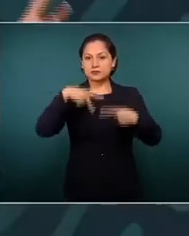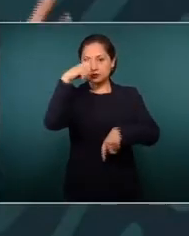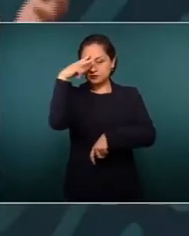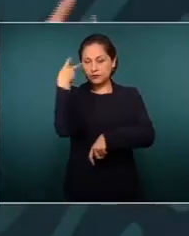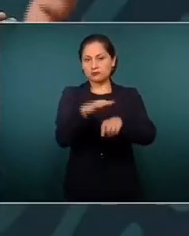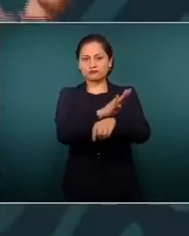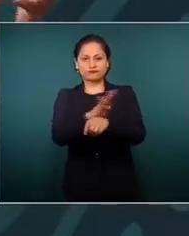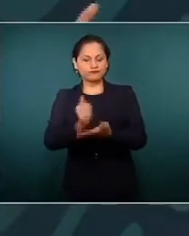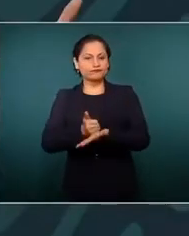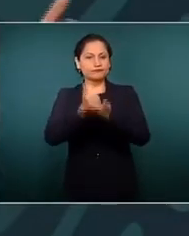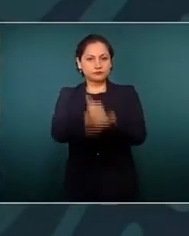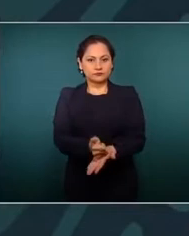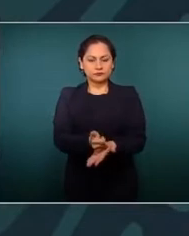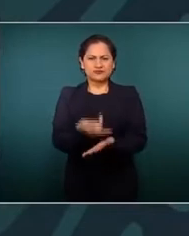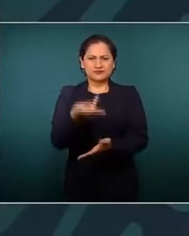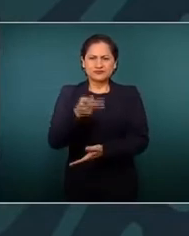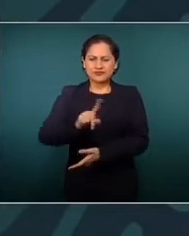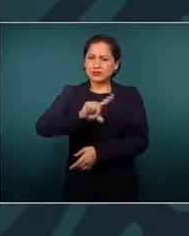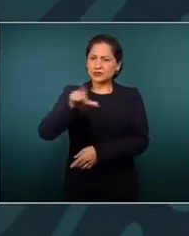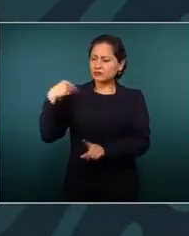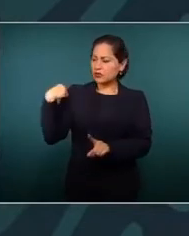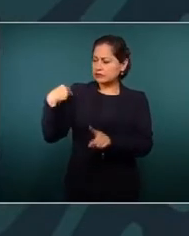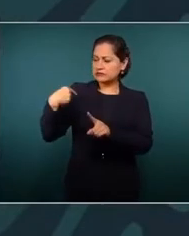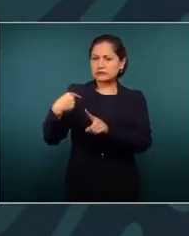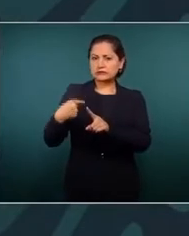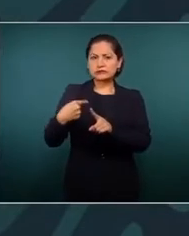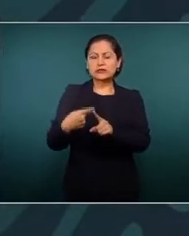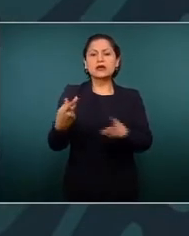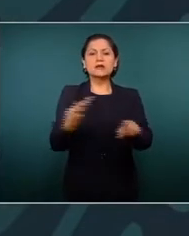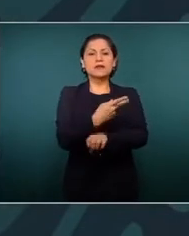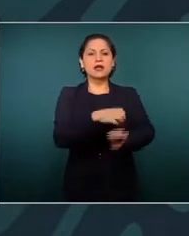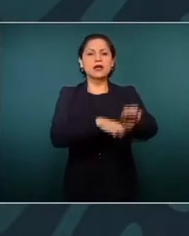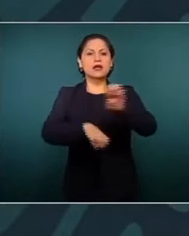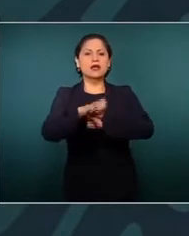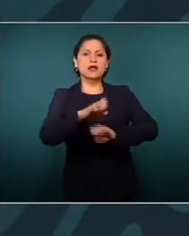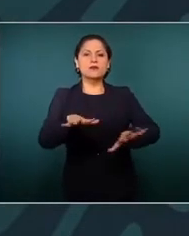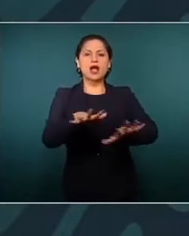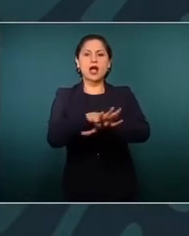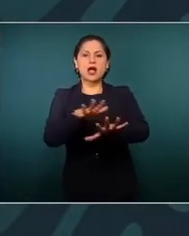que hicieron en los últimos tiempos fue privatizar.